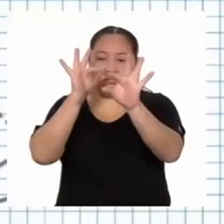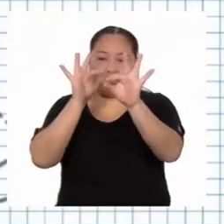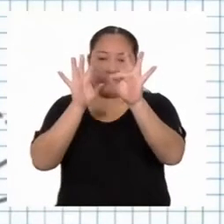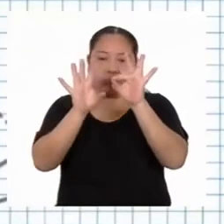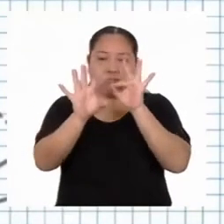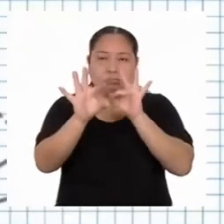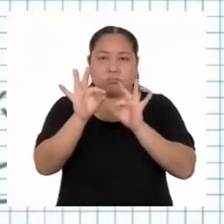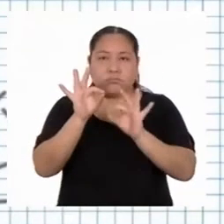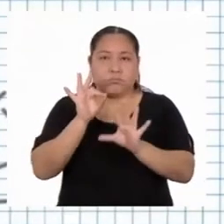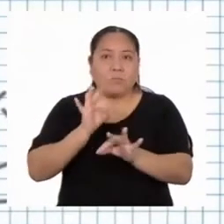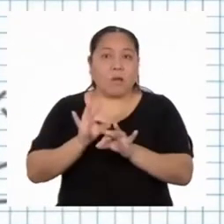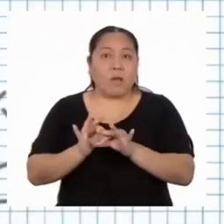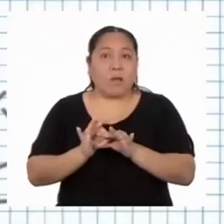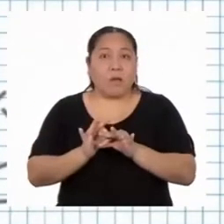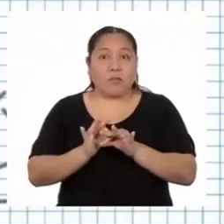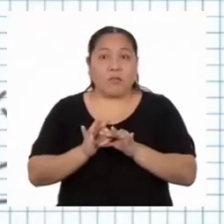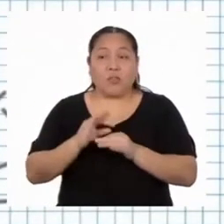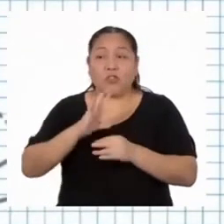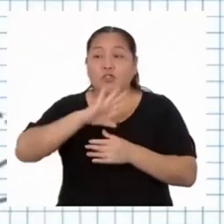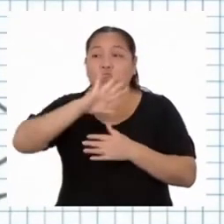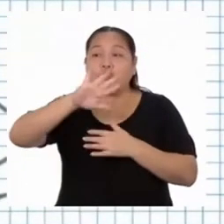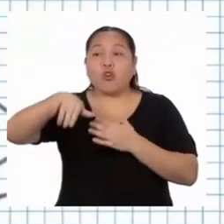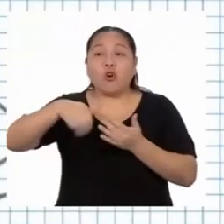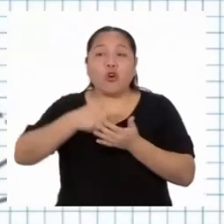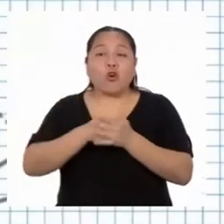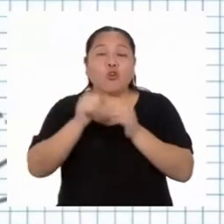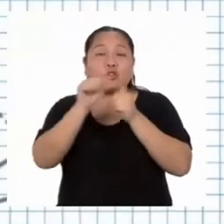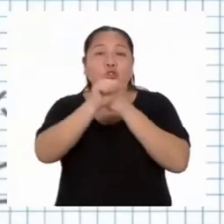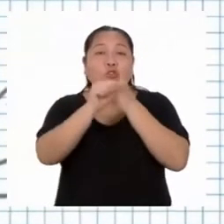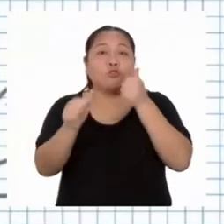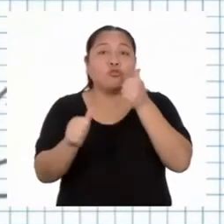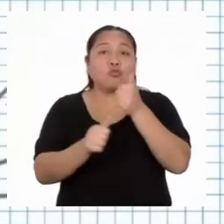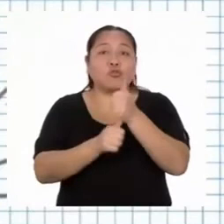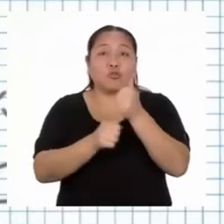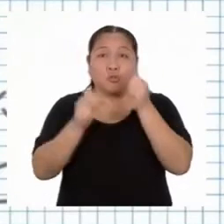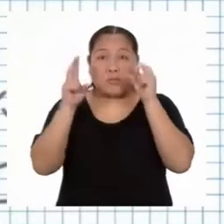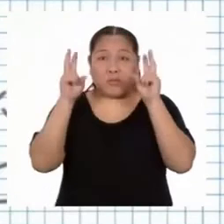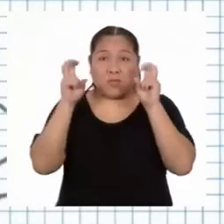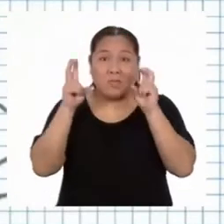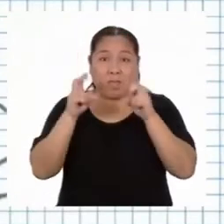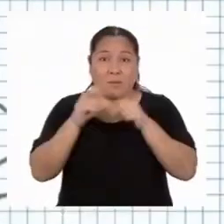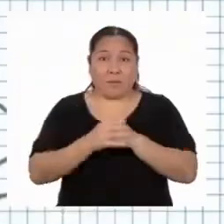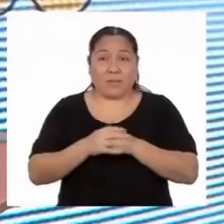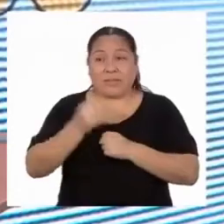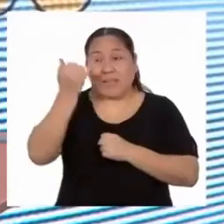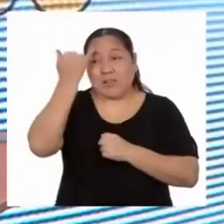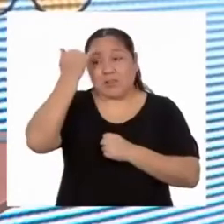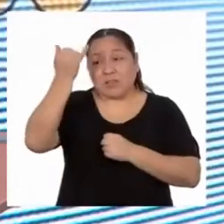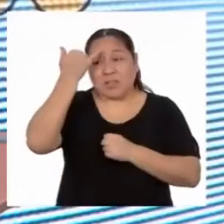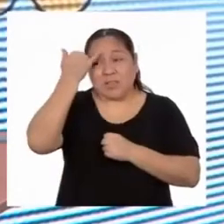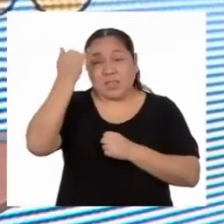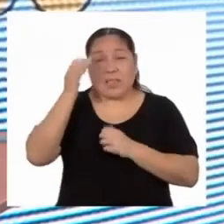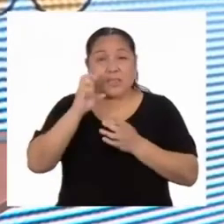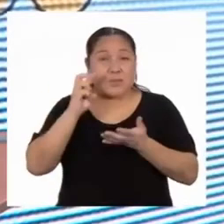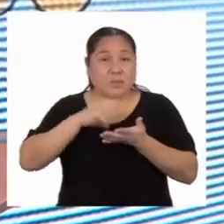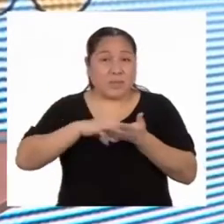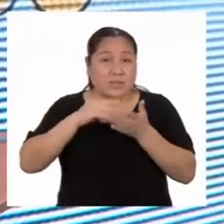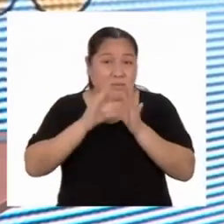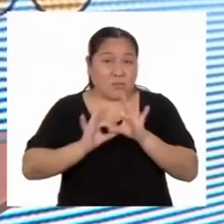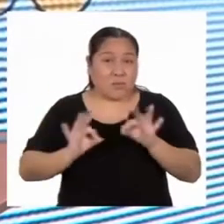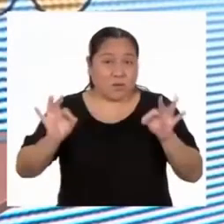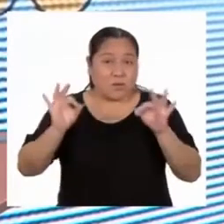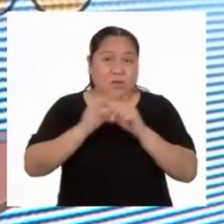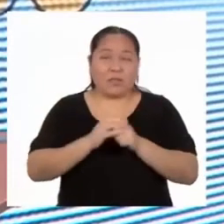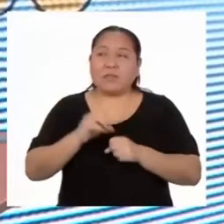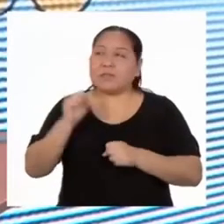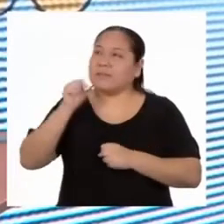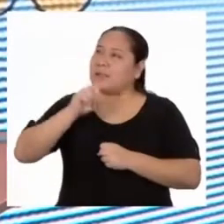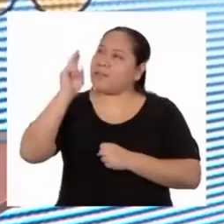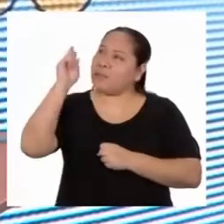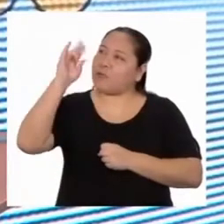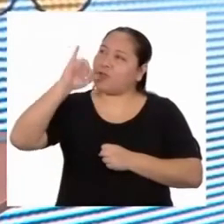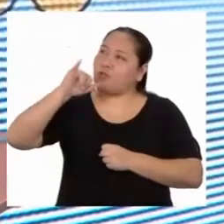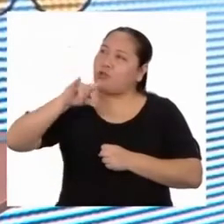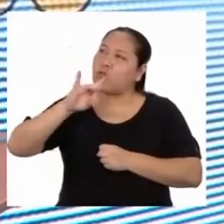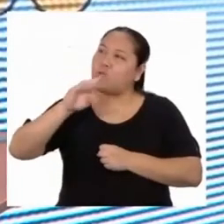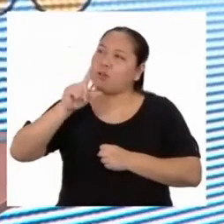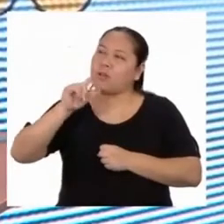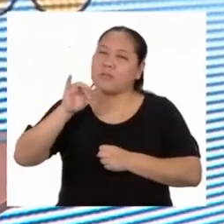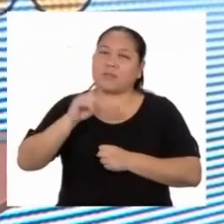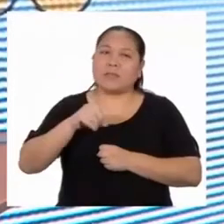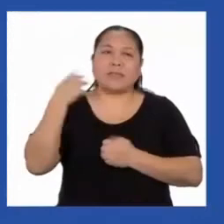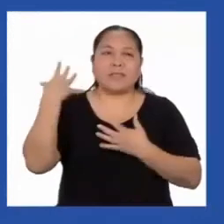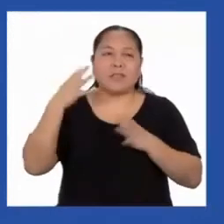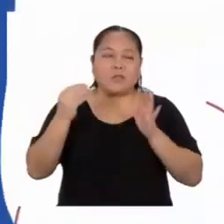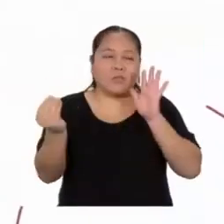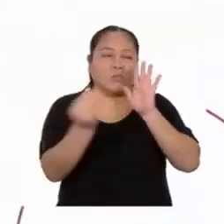subtemas que hemos identificado y las ideas principales. Claro, profesora Yulisa, ya lo tengo en